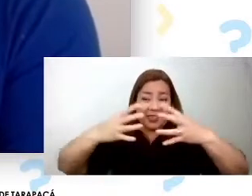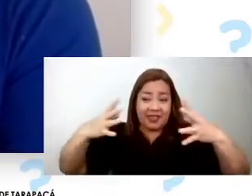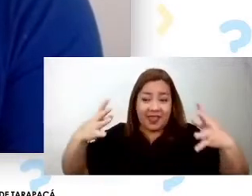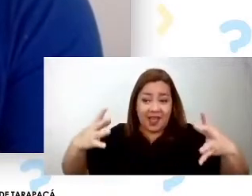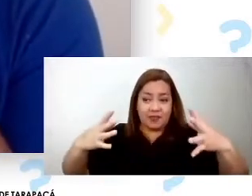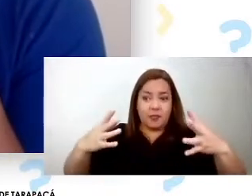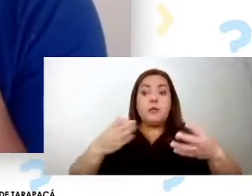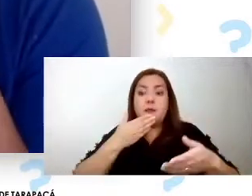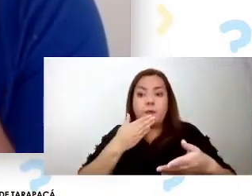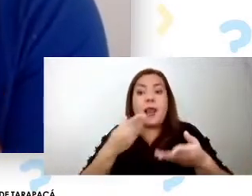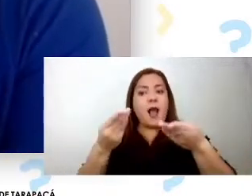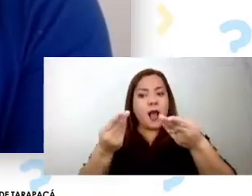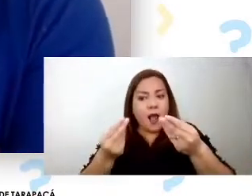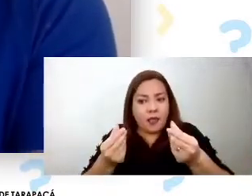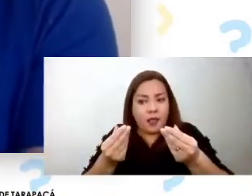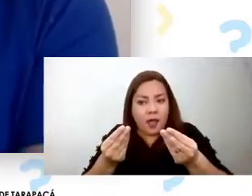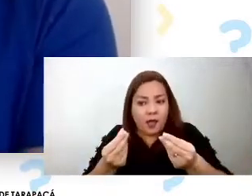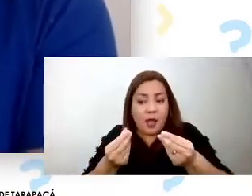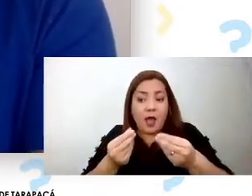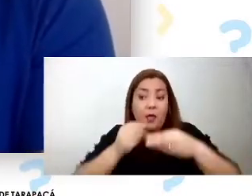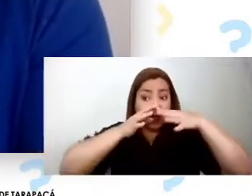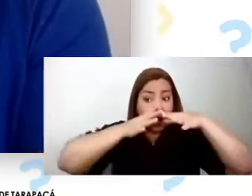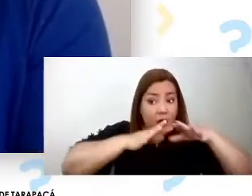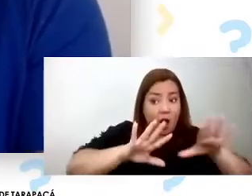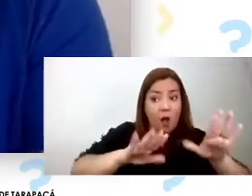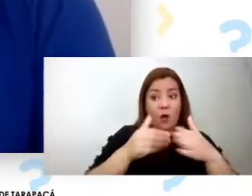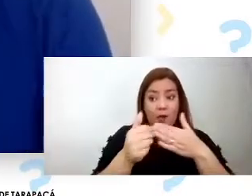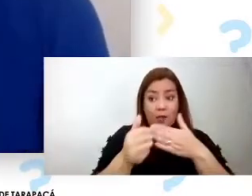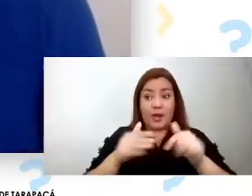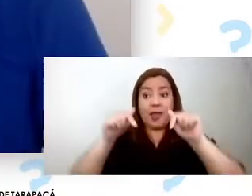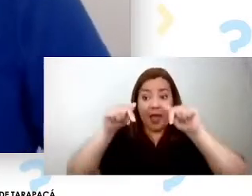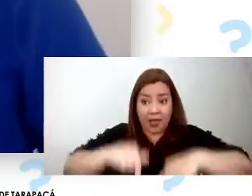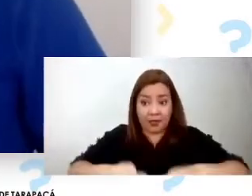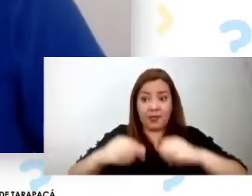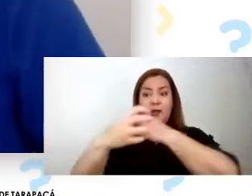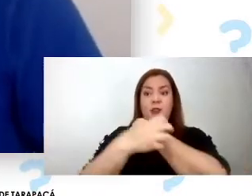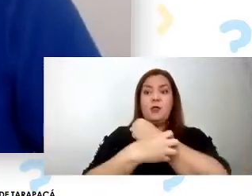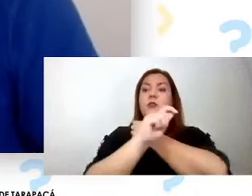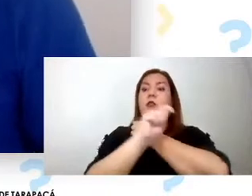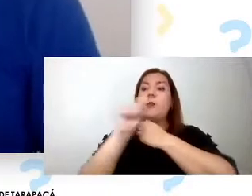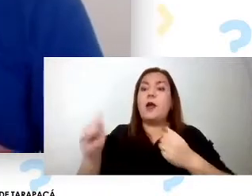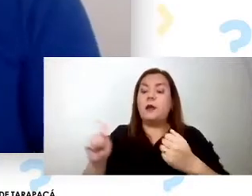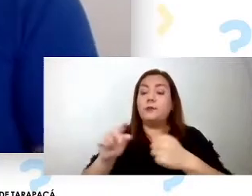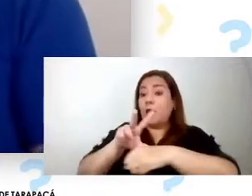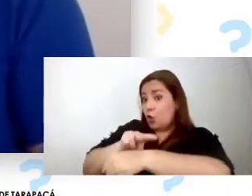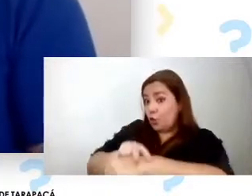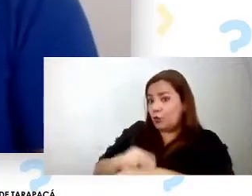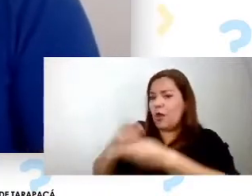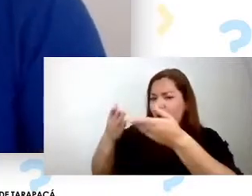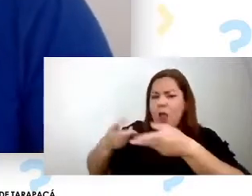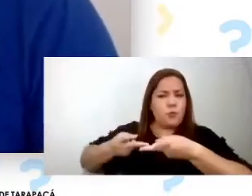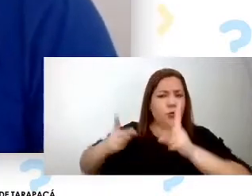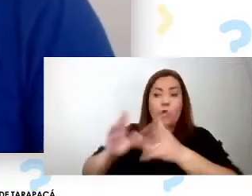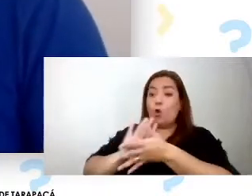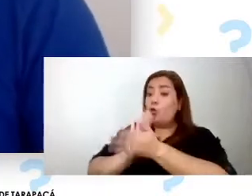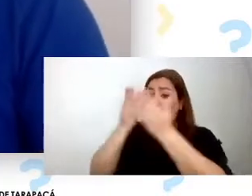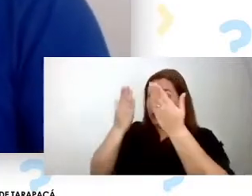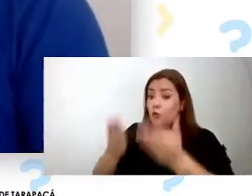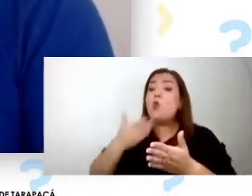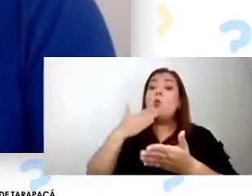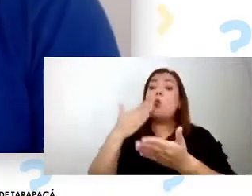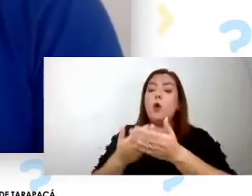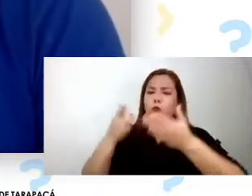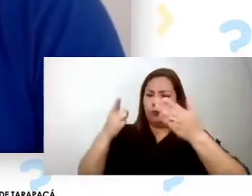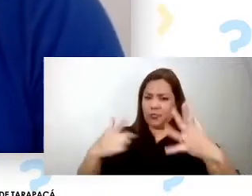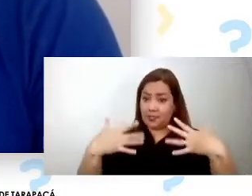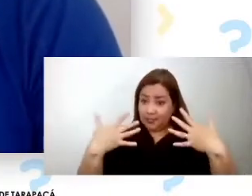aguas naturales aquí en Tarapacá. Así que, doctora Venecia, el público es todo suyo y cuando usted me diga comenzamos con